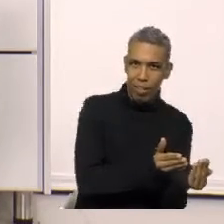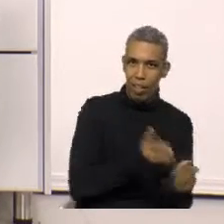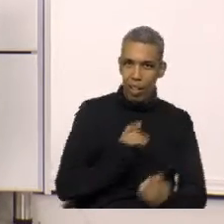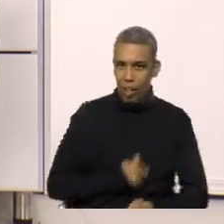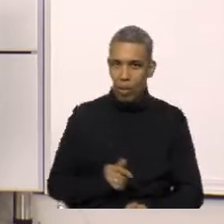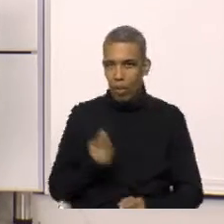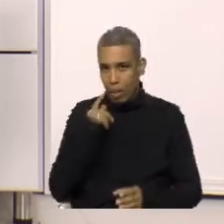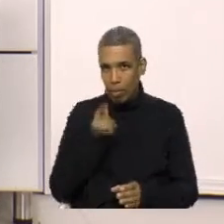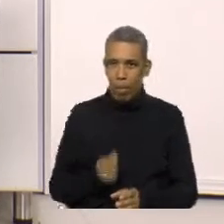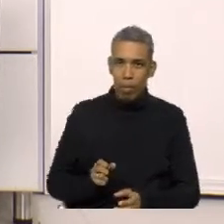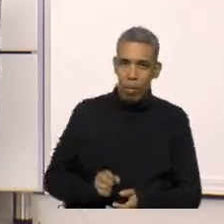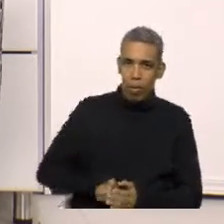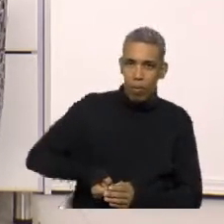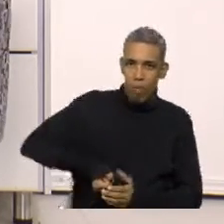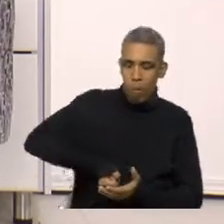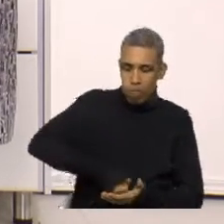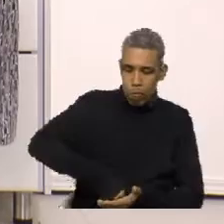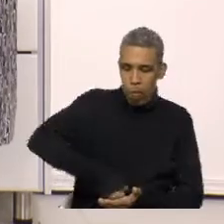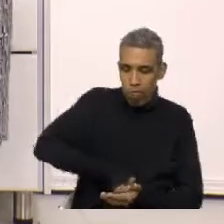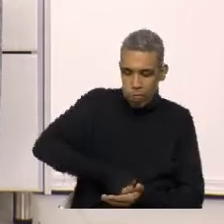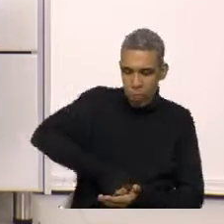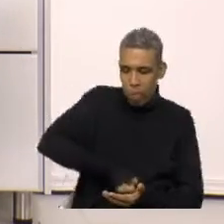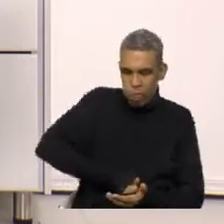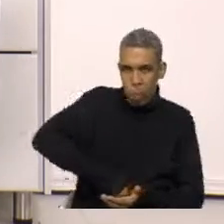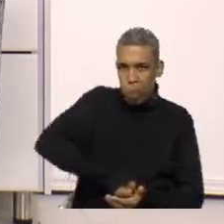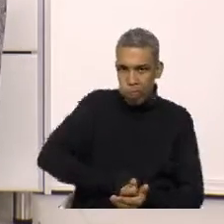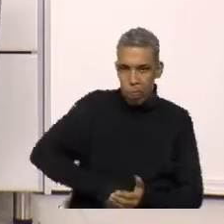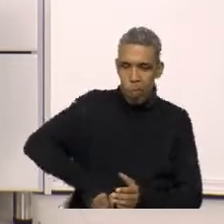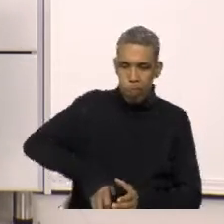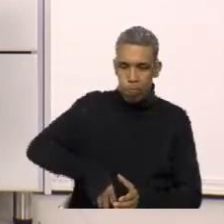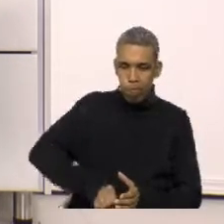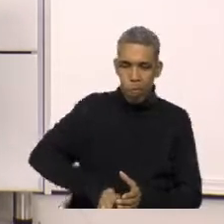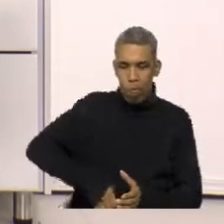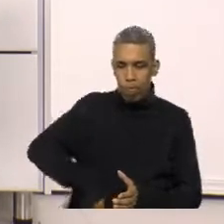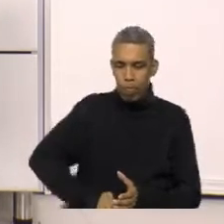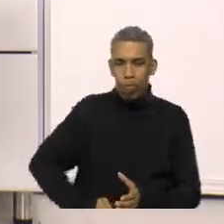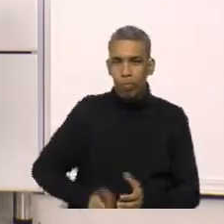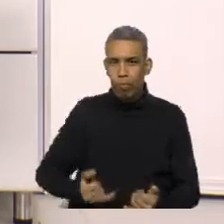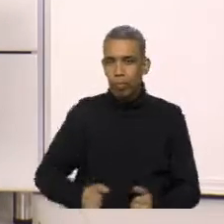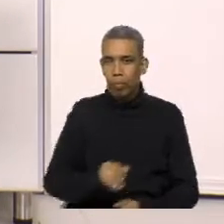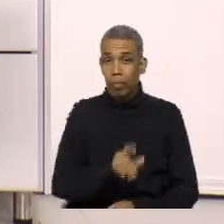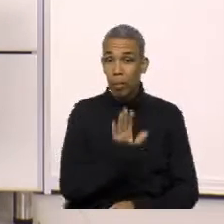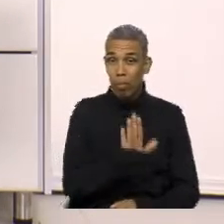Rápidamente voy a adicionarle un poquitico de limón para que no se me oxide más.